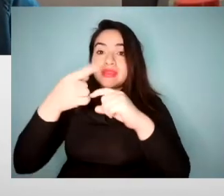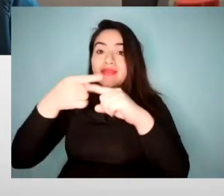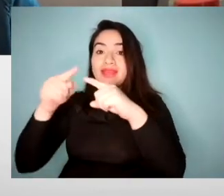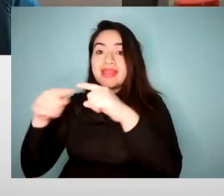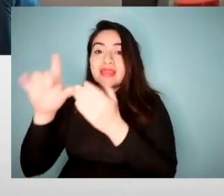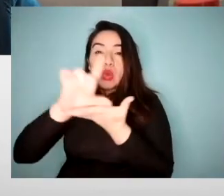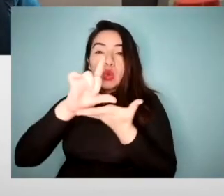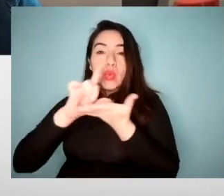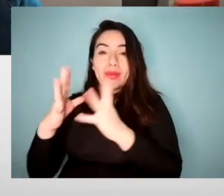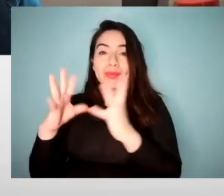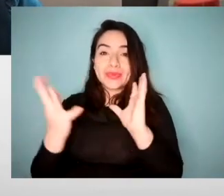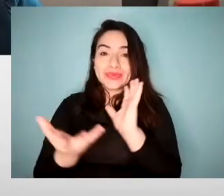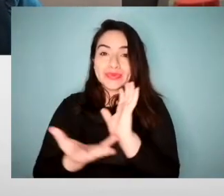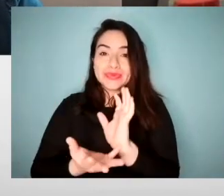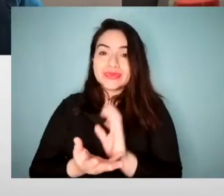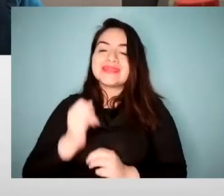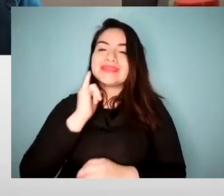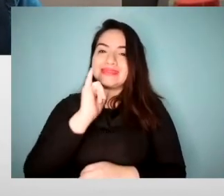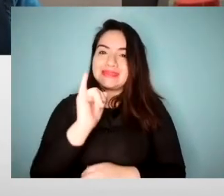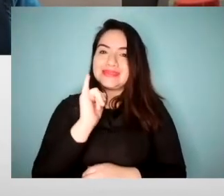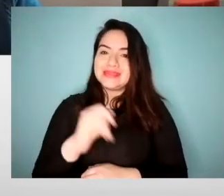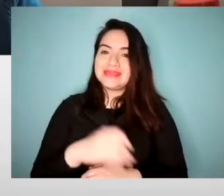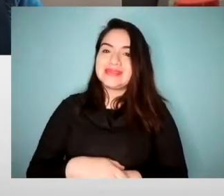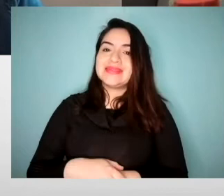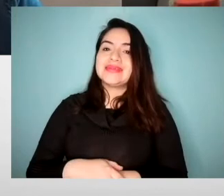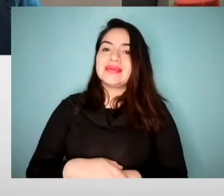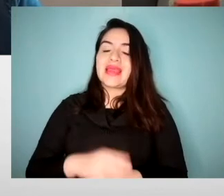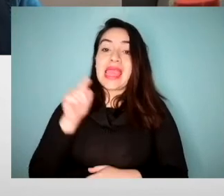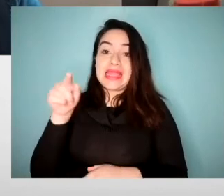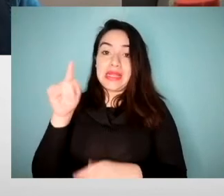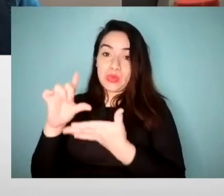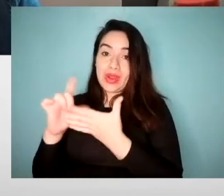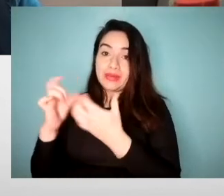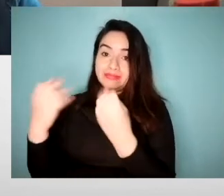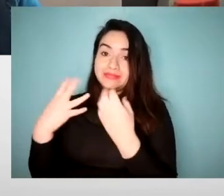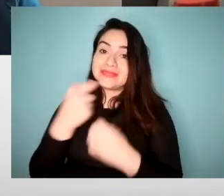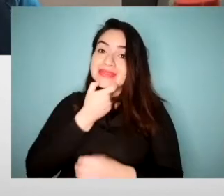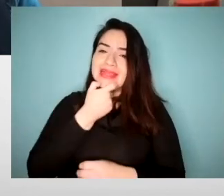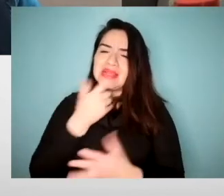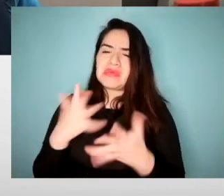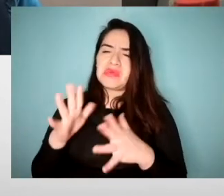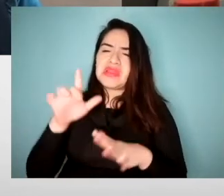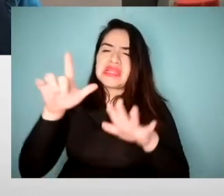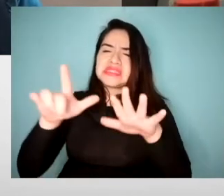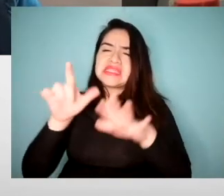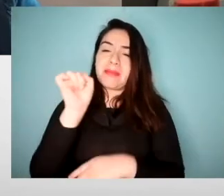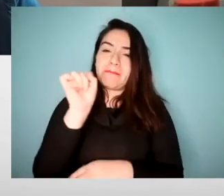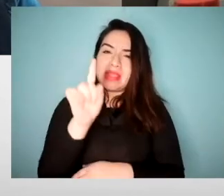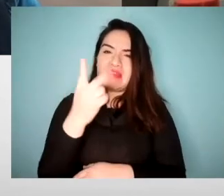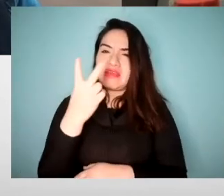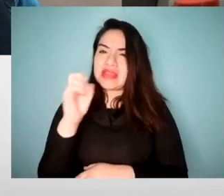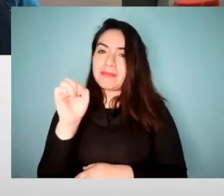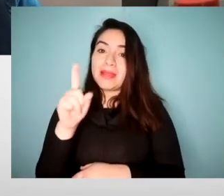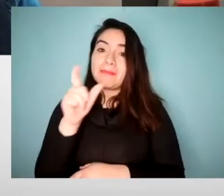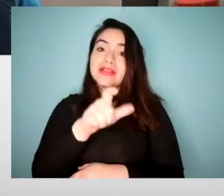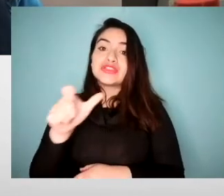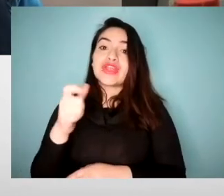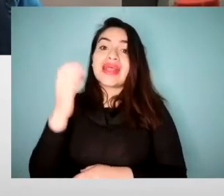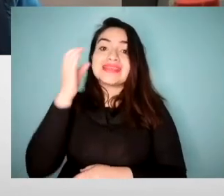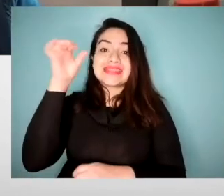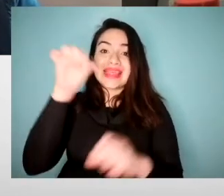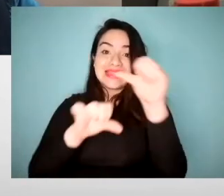Sí. En el NIH hay aproximadamente 17.000 a 20.000científicos. Y yo creo que